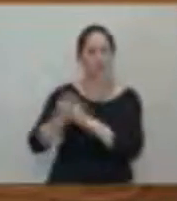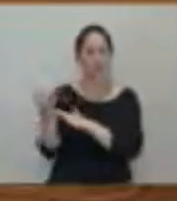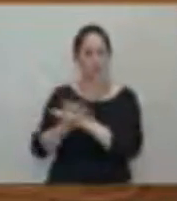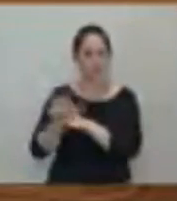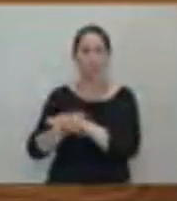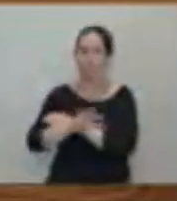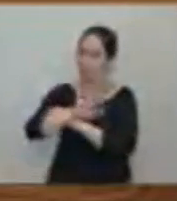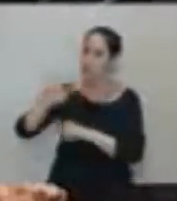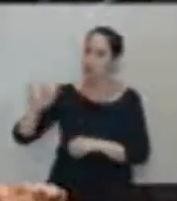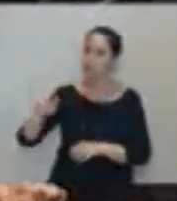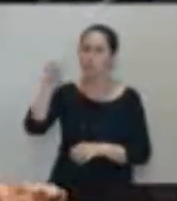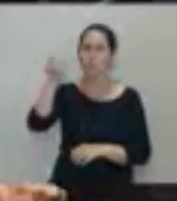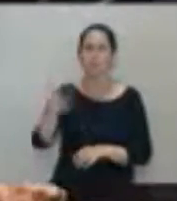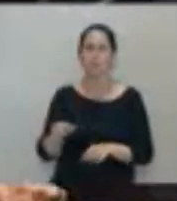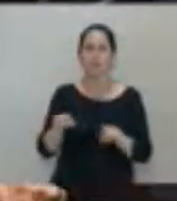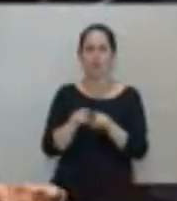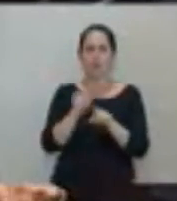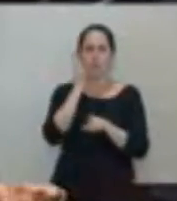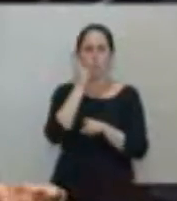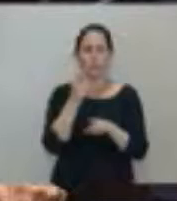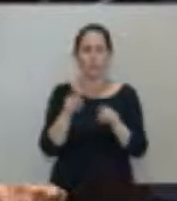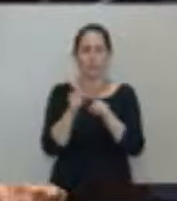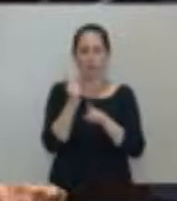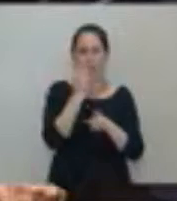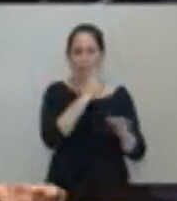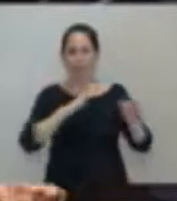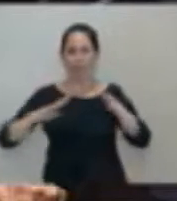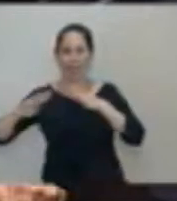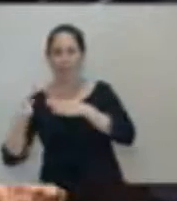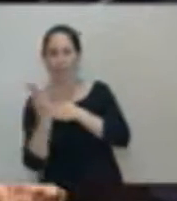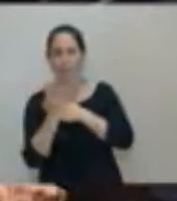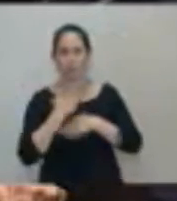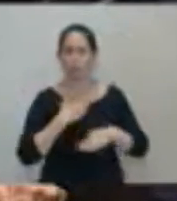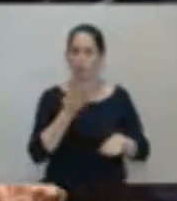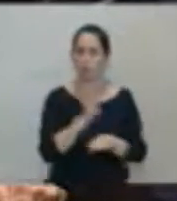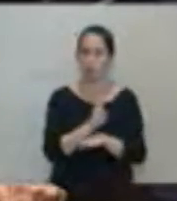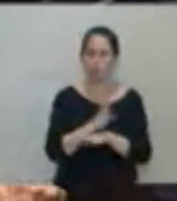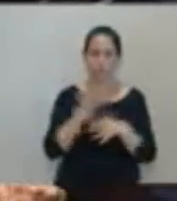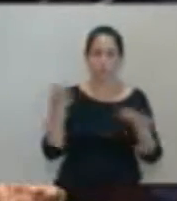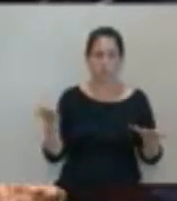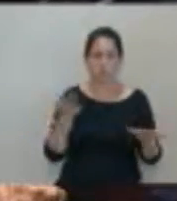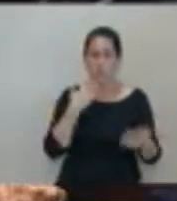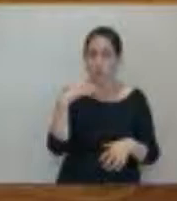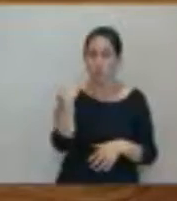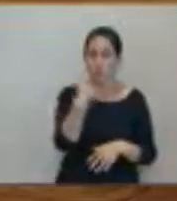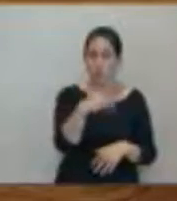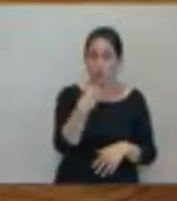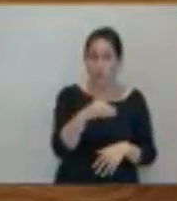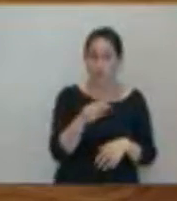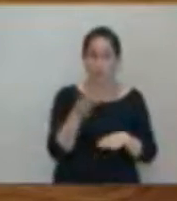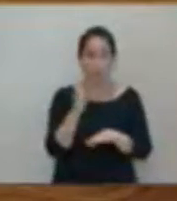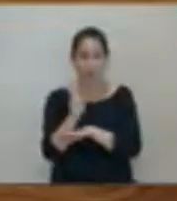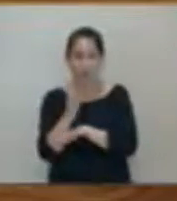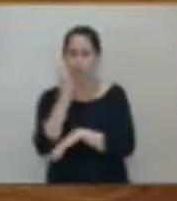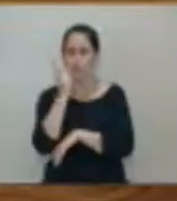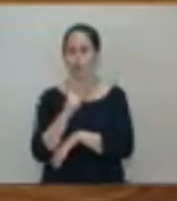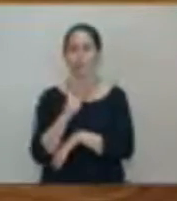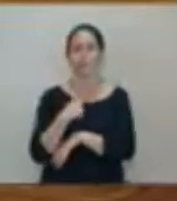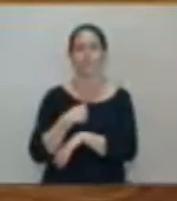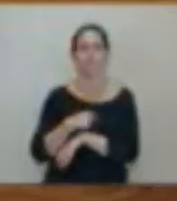Sí, usted es muy esquivo con el Parlamento. Y yo voy a decirle una cosa, de los presidentes que les gustan poco los parlamentos, desconfío.